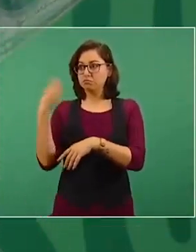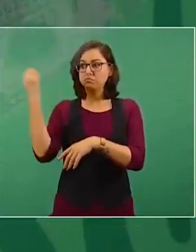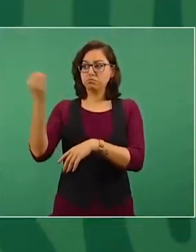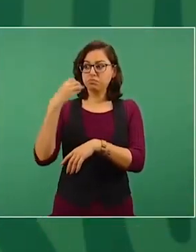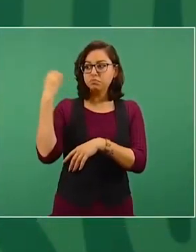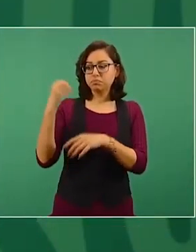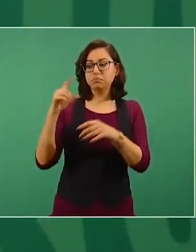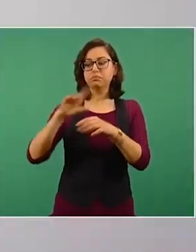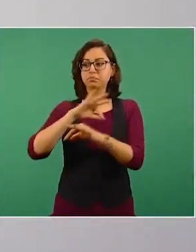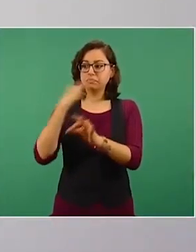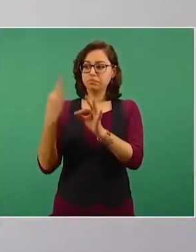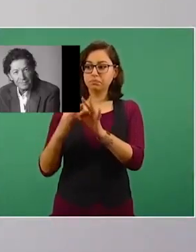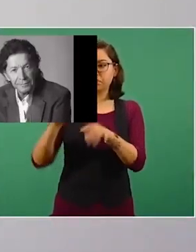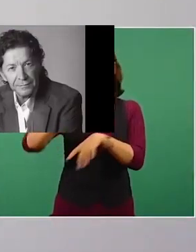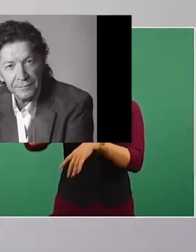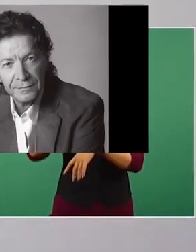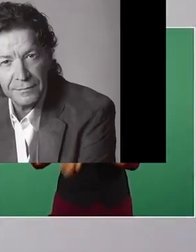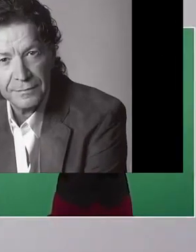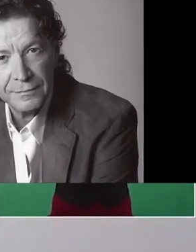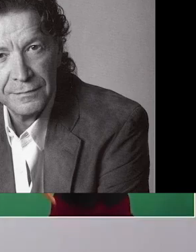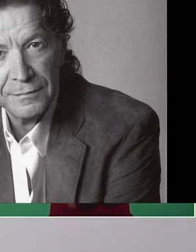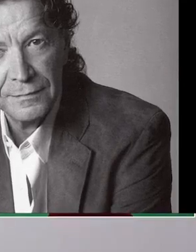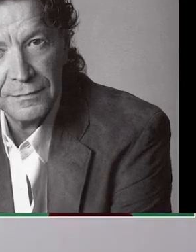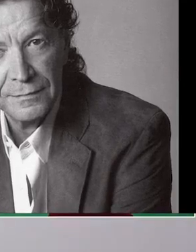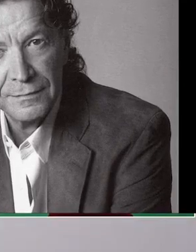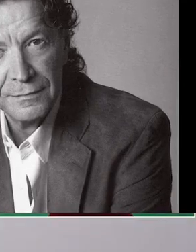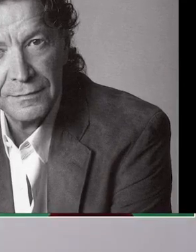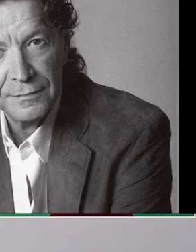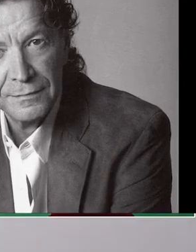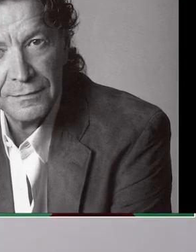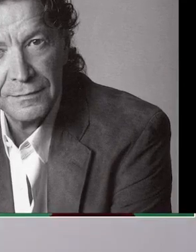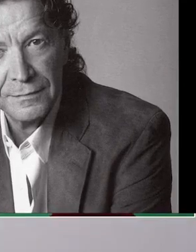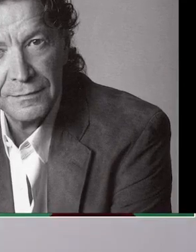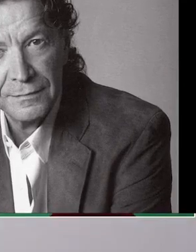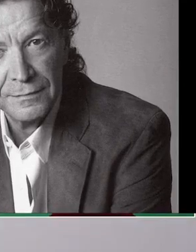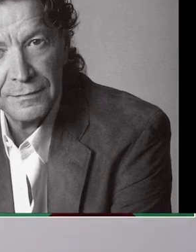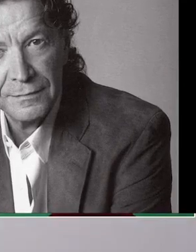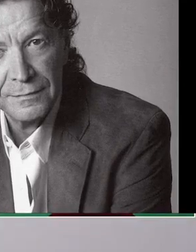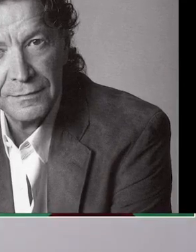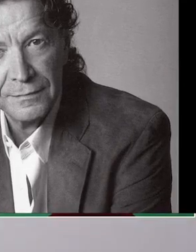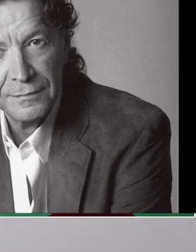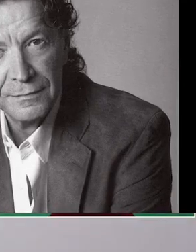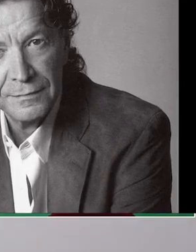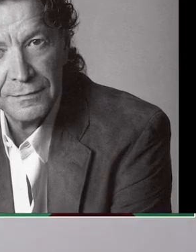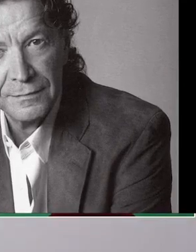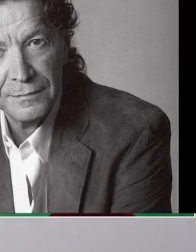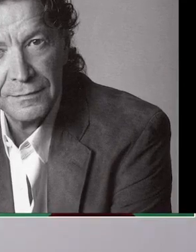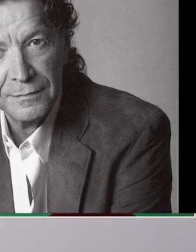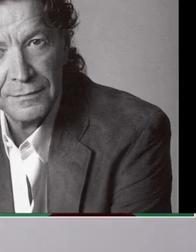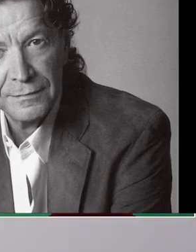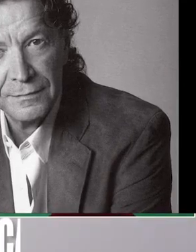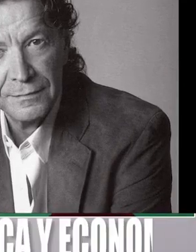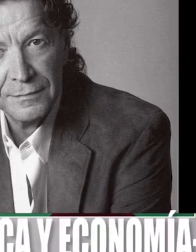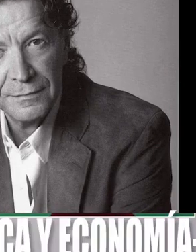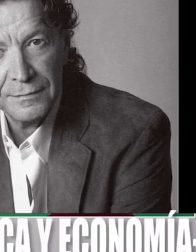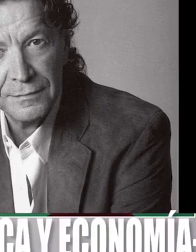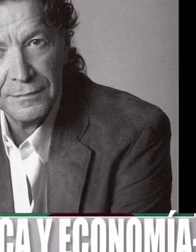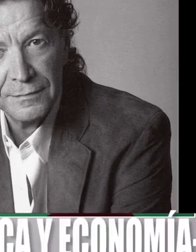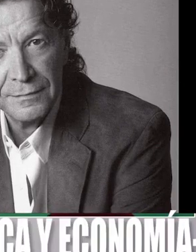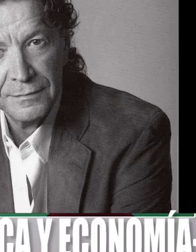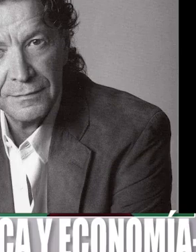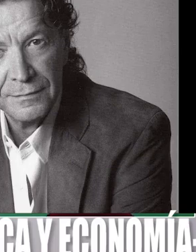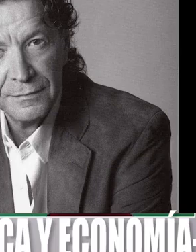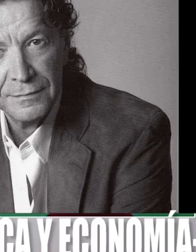debilidades. El periodista y analista político Jorge Cepeda Patterson explicó en su columna de opinión que el país vive un